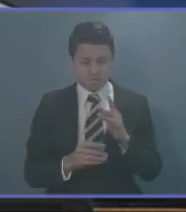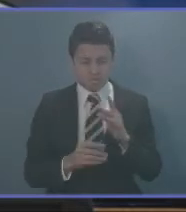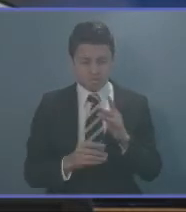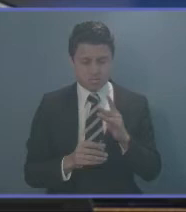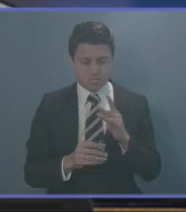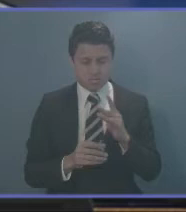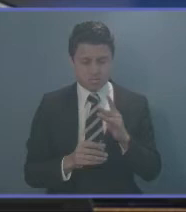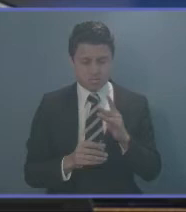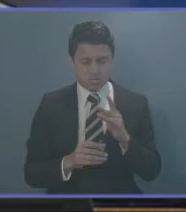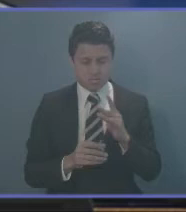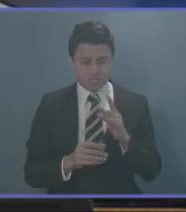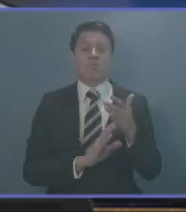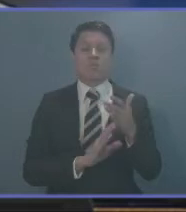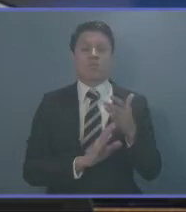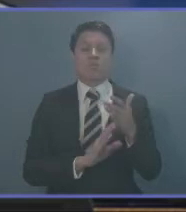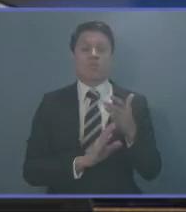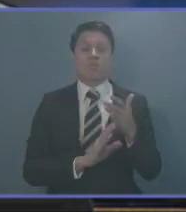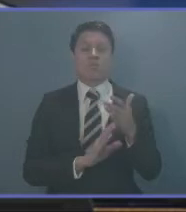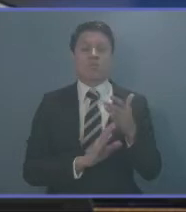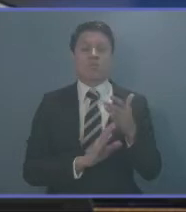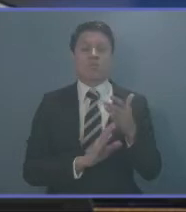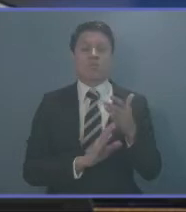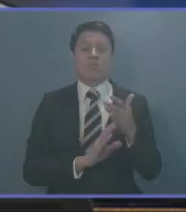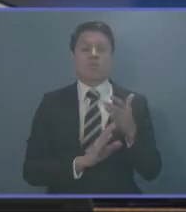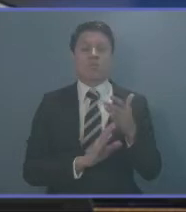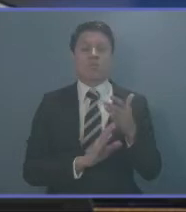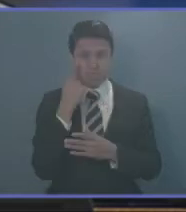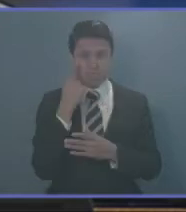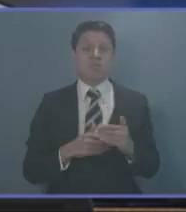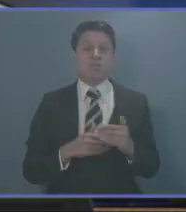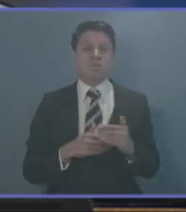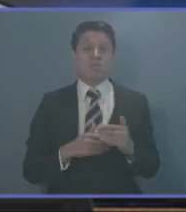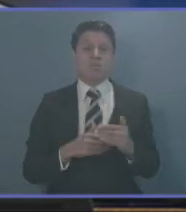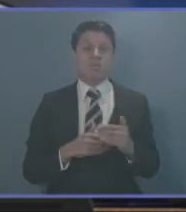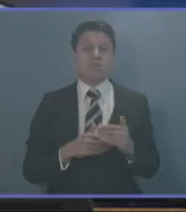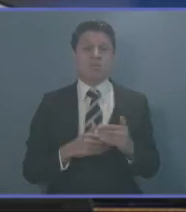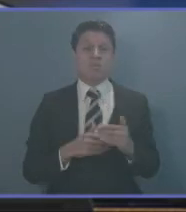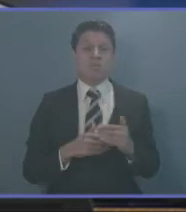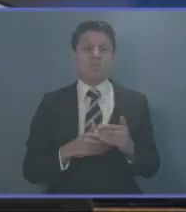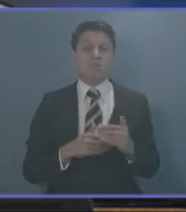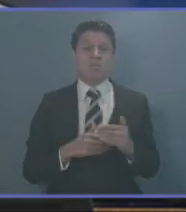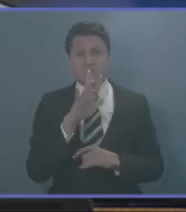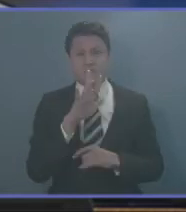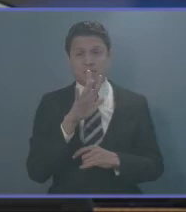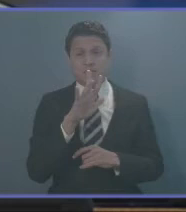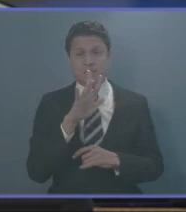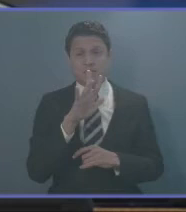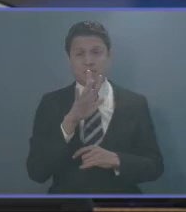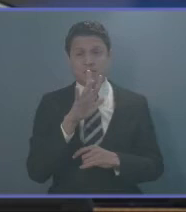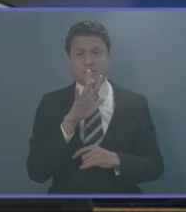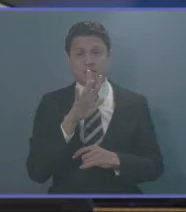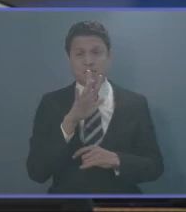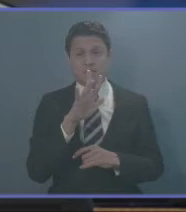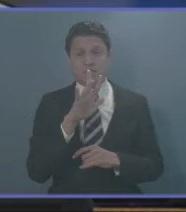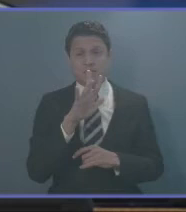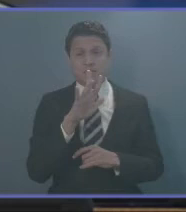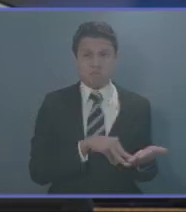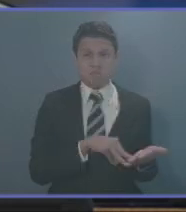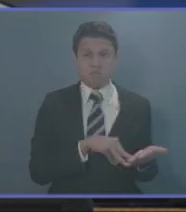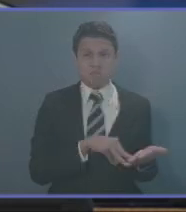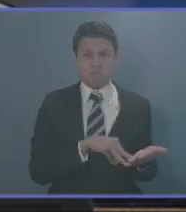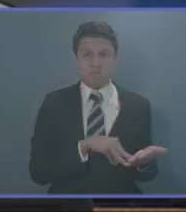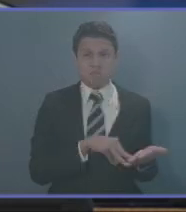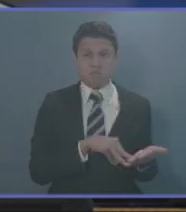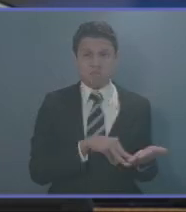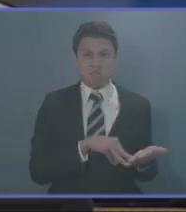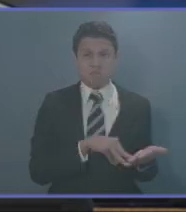Municipal. Capítulo 3 de la compensación, operación de la compensación, artículo 35. Cuando este municipio y